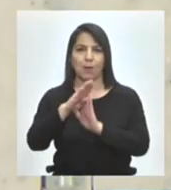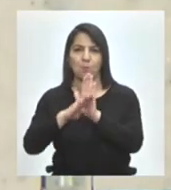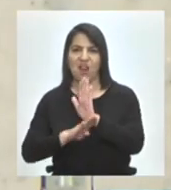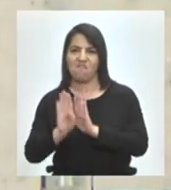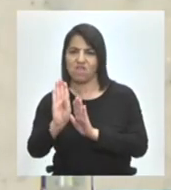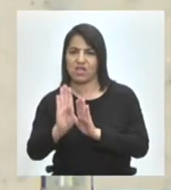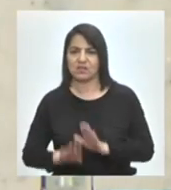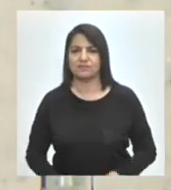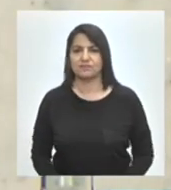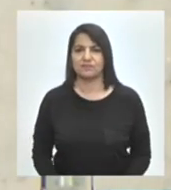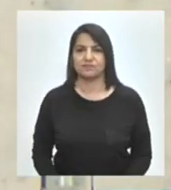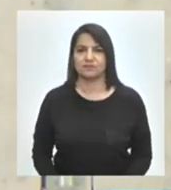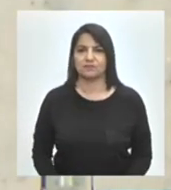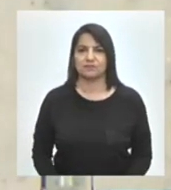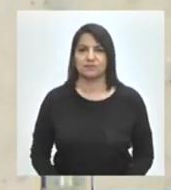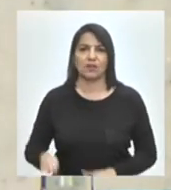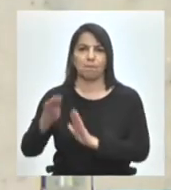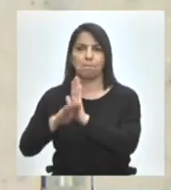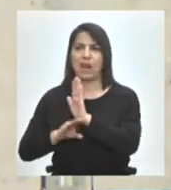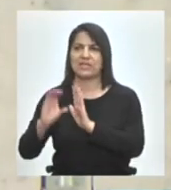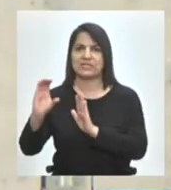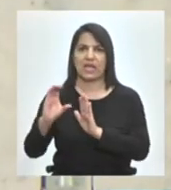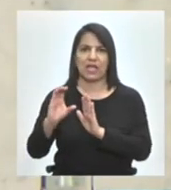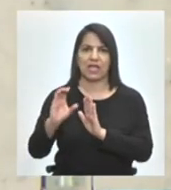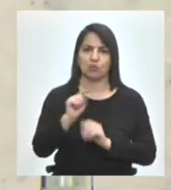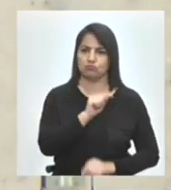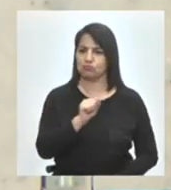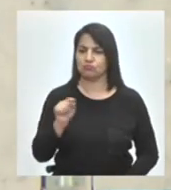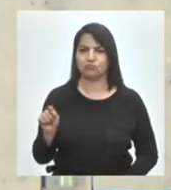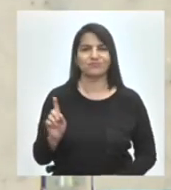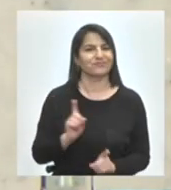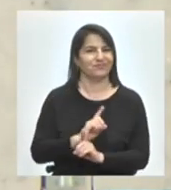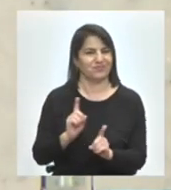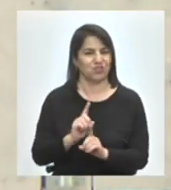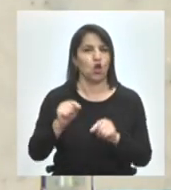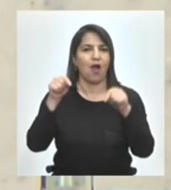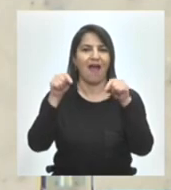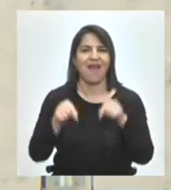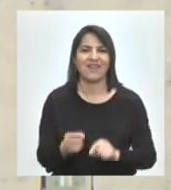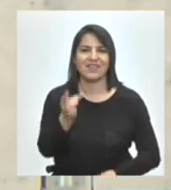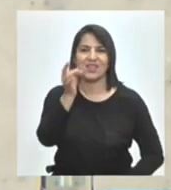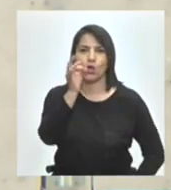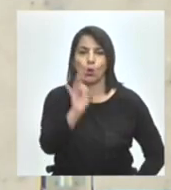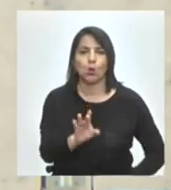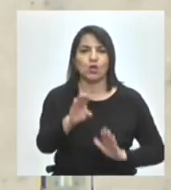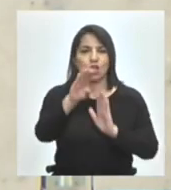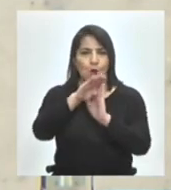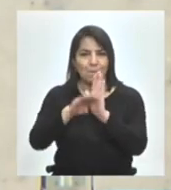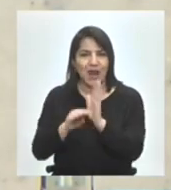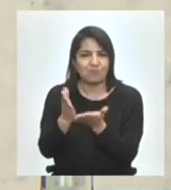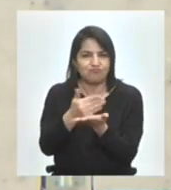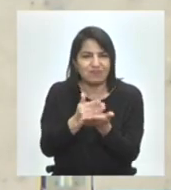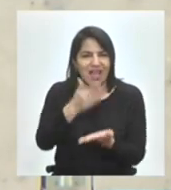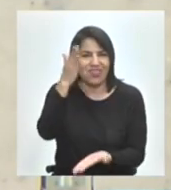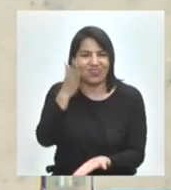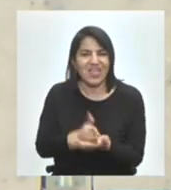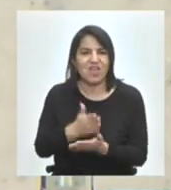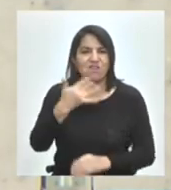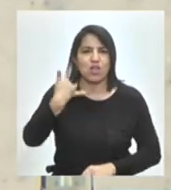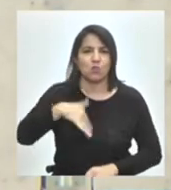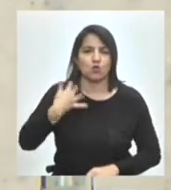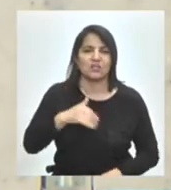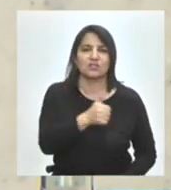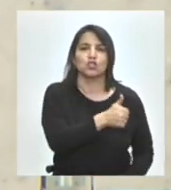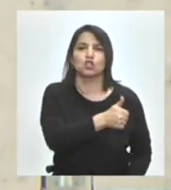B o de tener un plan C. Aquí el único plan que tiene que importarnos y que